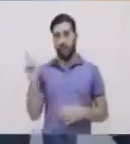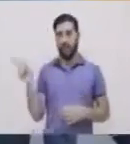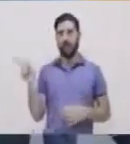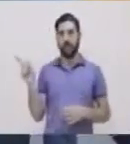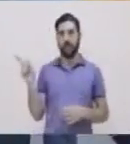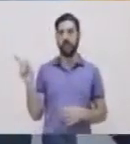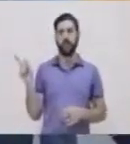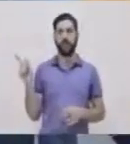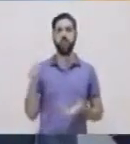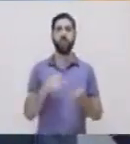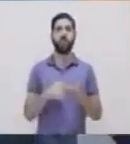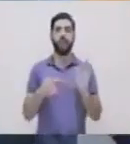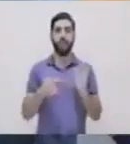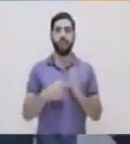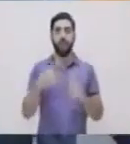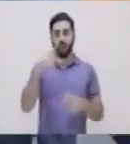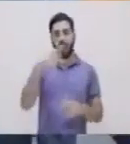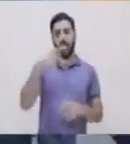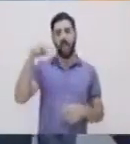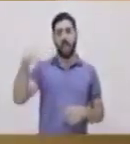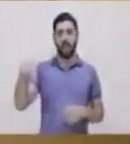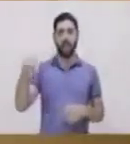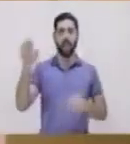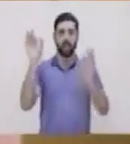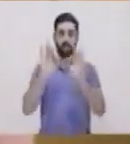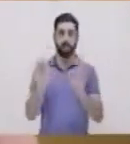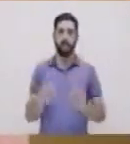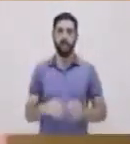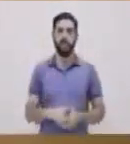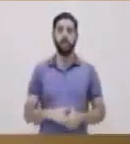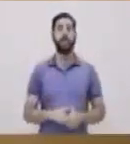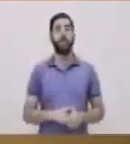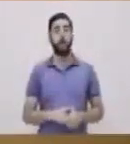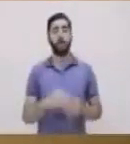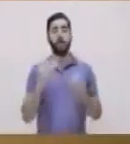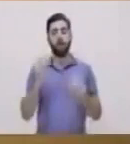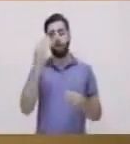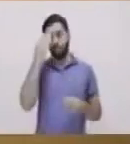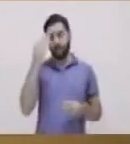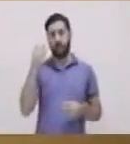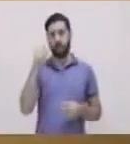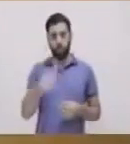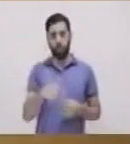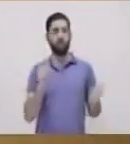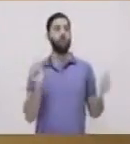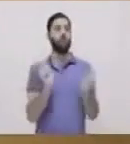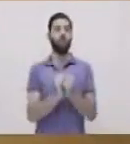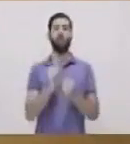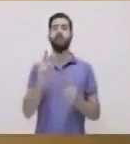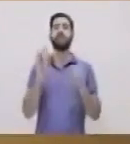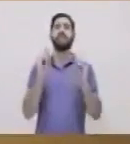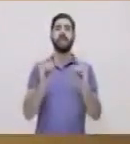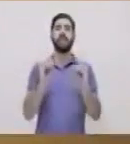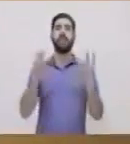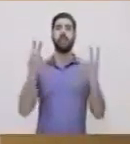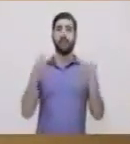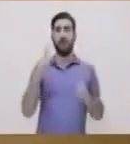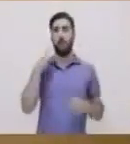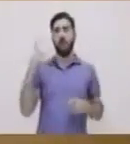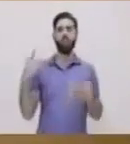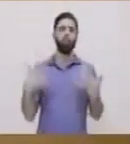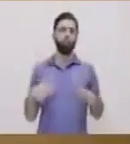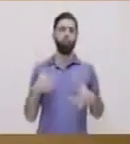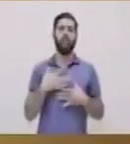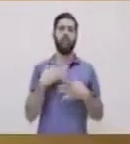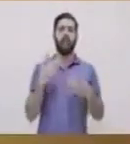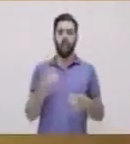que la K y la N de la fórmula. Bueno, profe, muchísimas gracias por habernos acompañado el día de hoy y habernos enseñado este